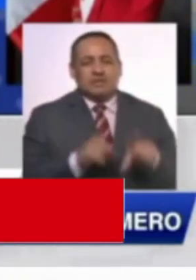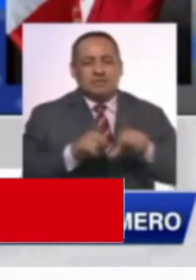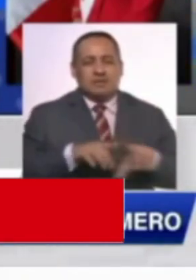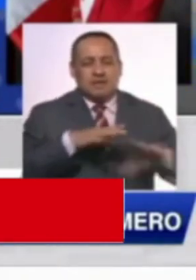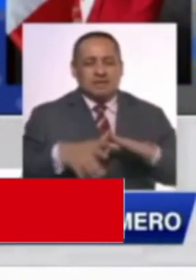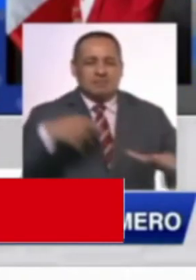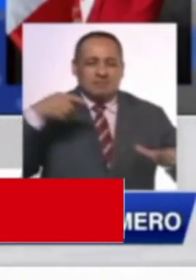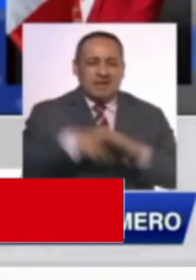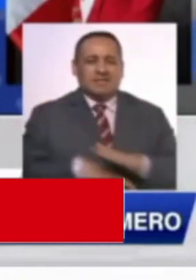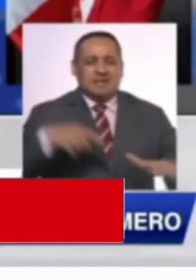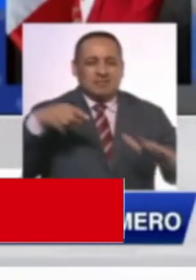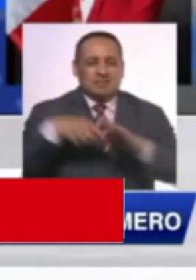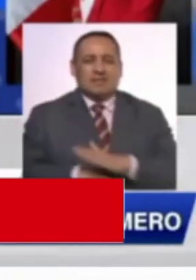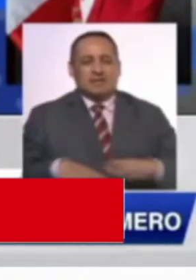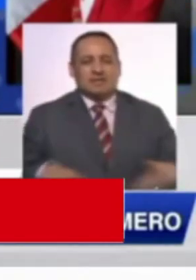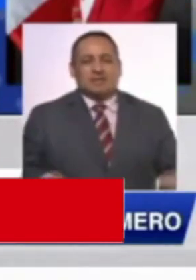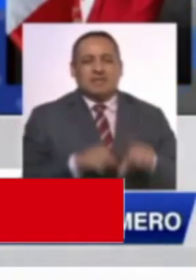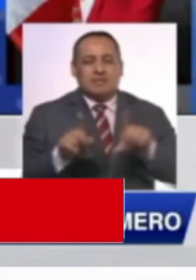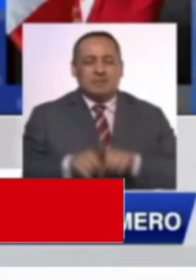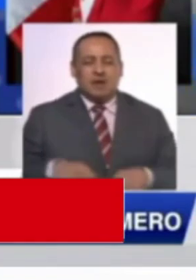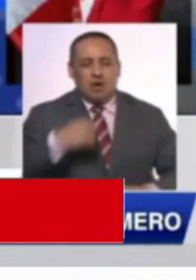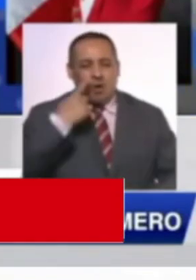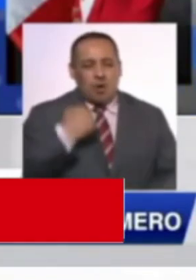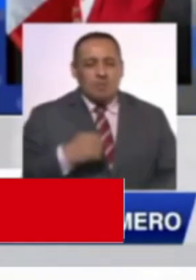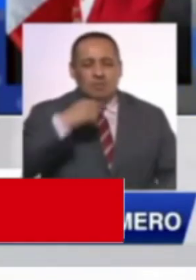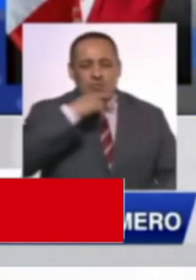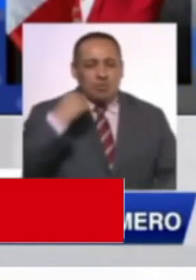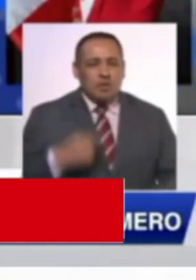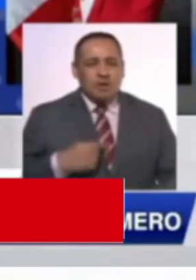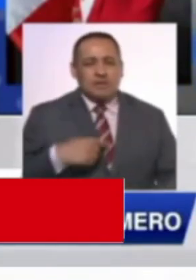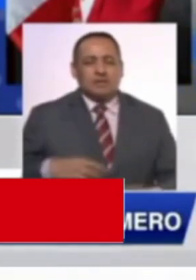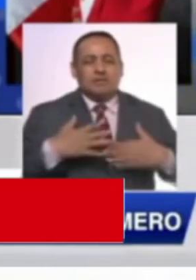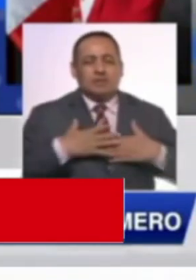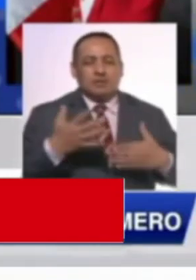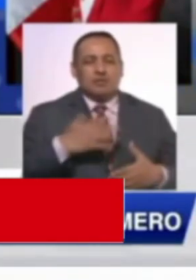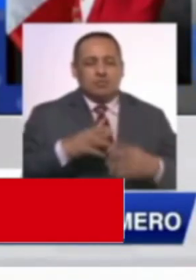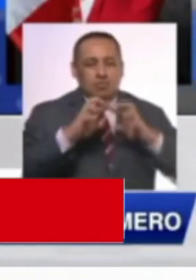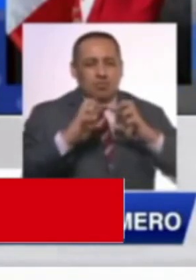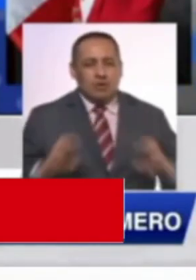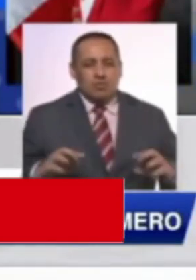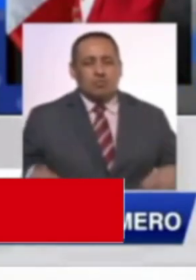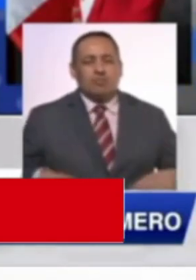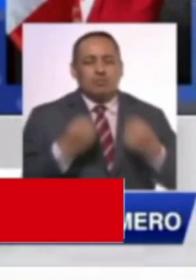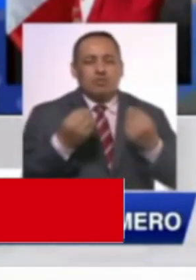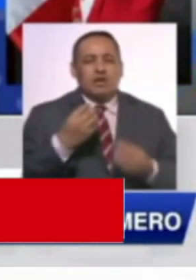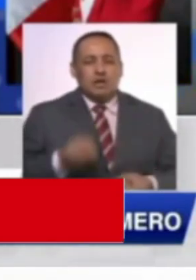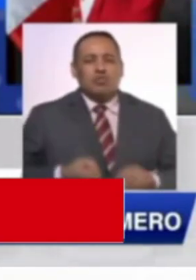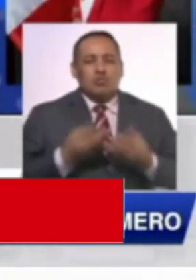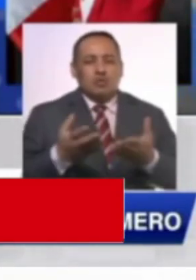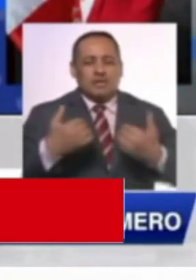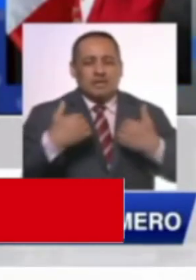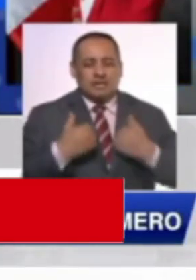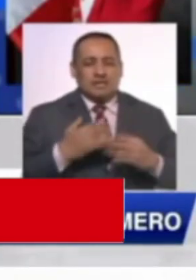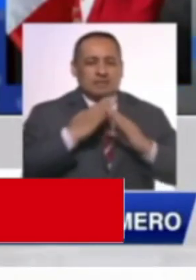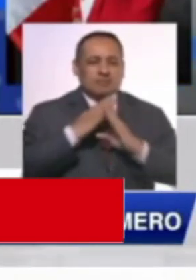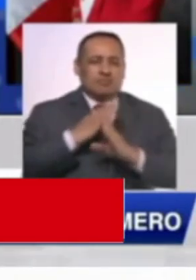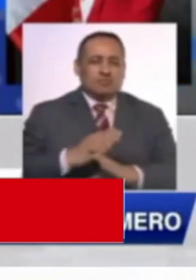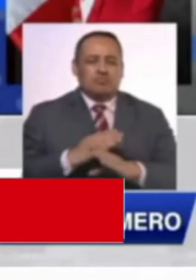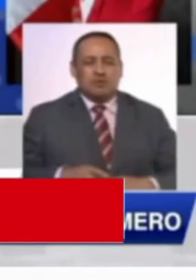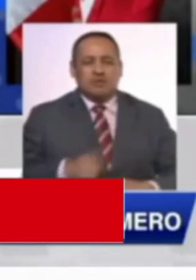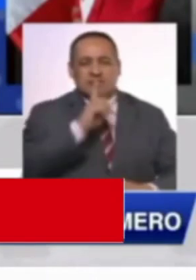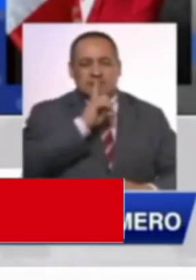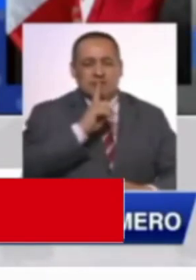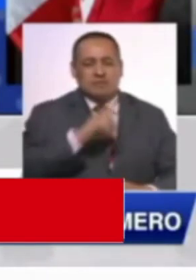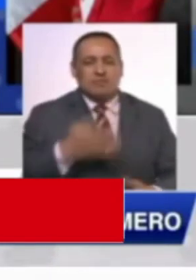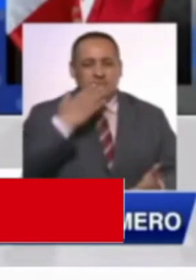asesinar impunemente a hombres y mujeres de nuestro pueblo porque cuentan con La indiferencia y el silencio